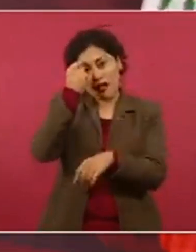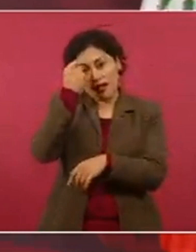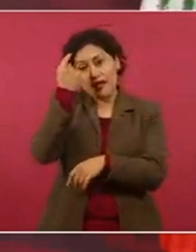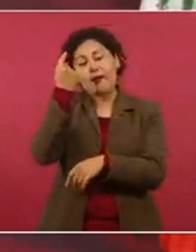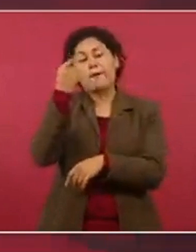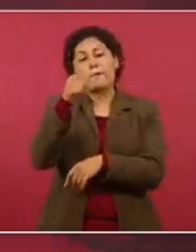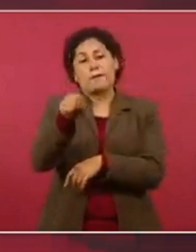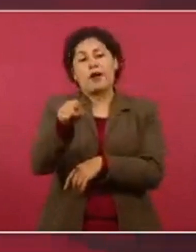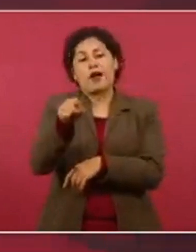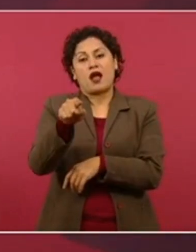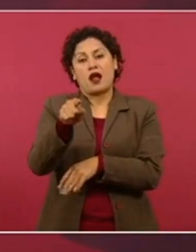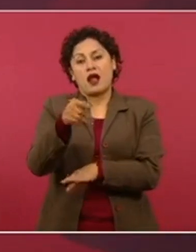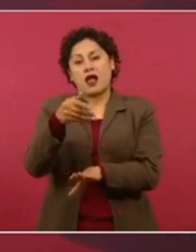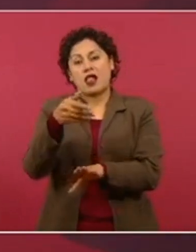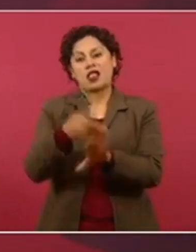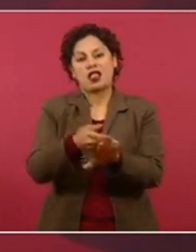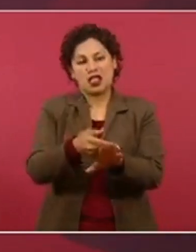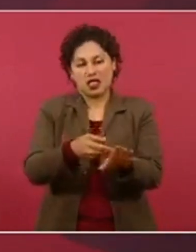descalificar, atacar.